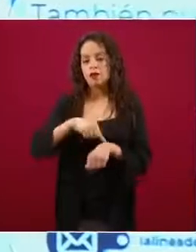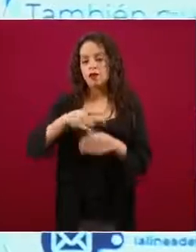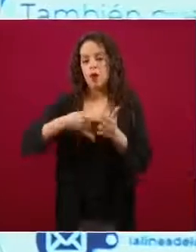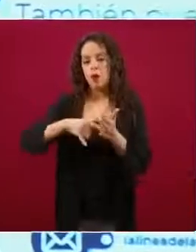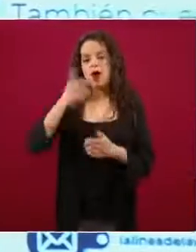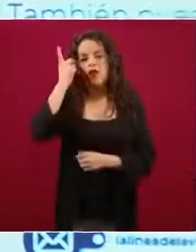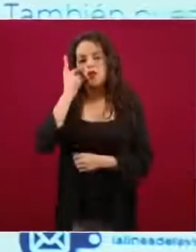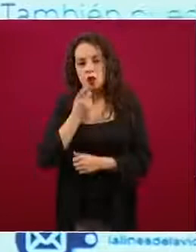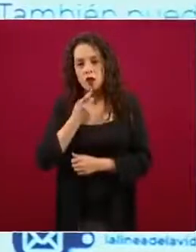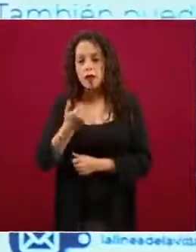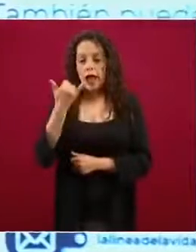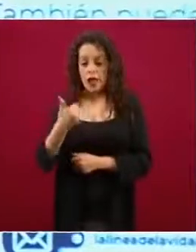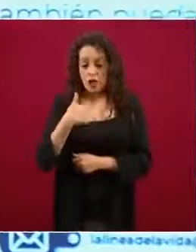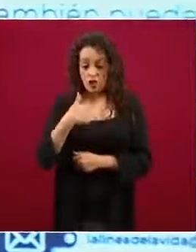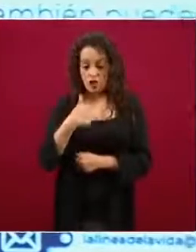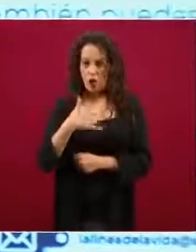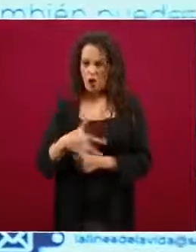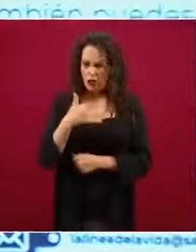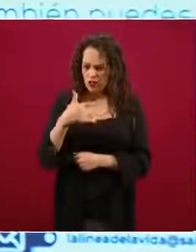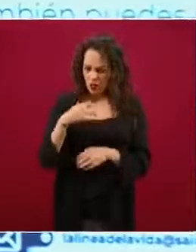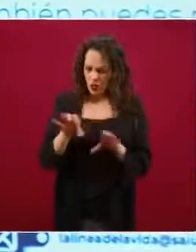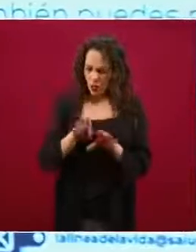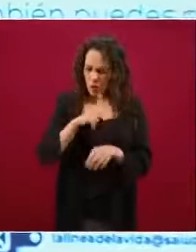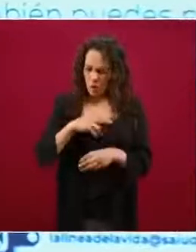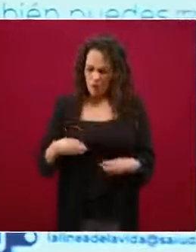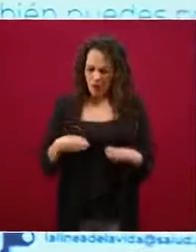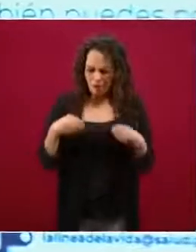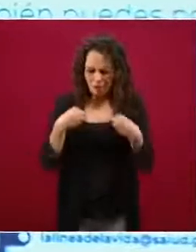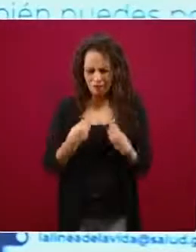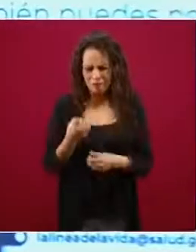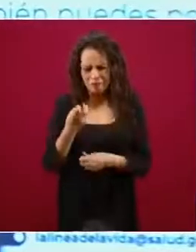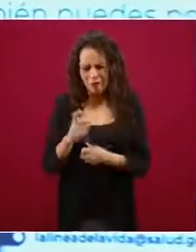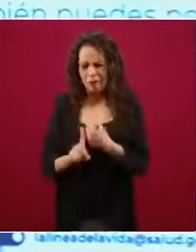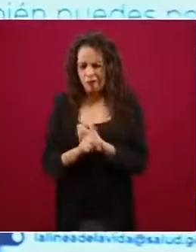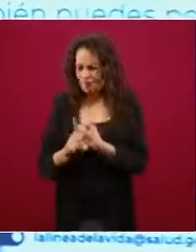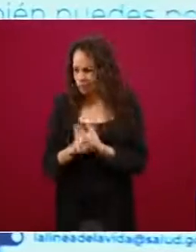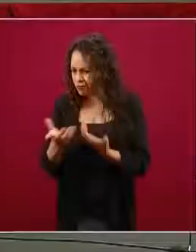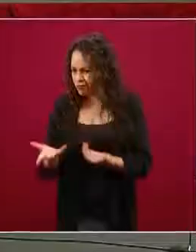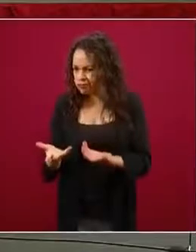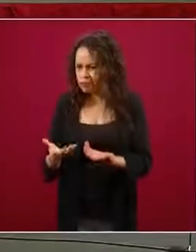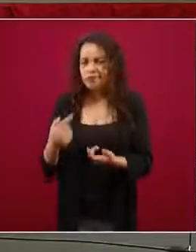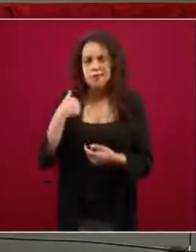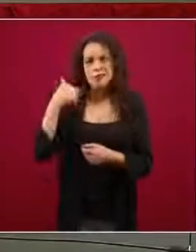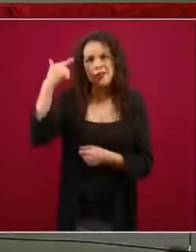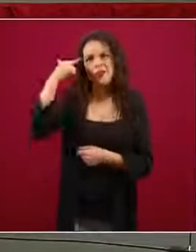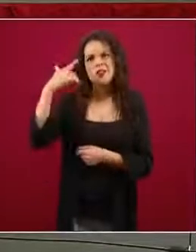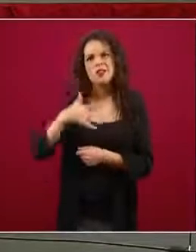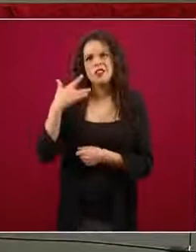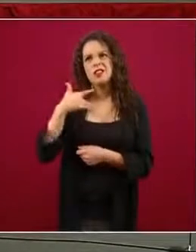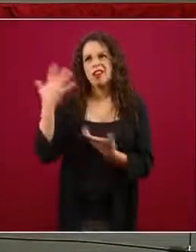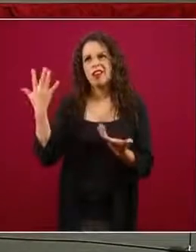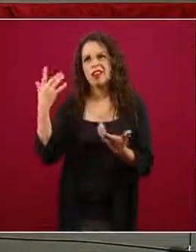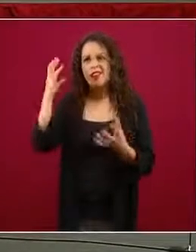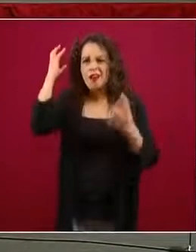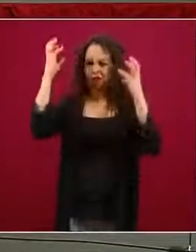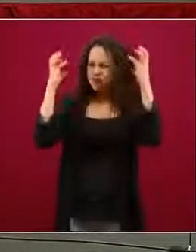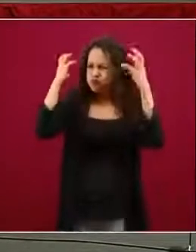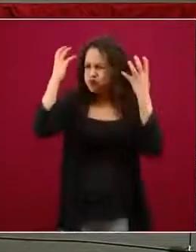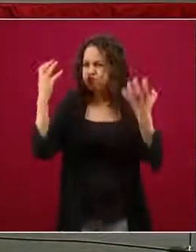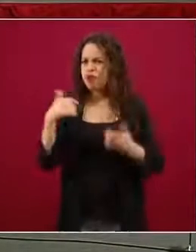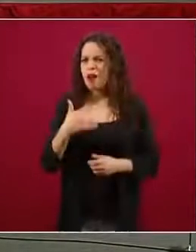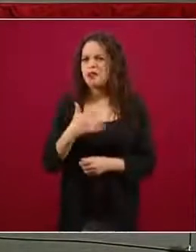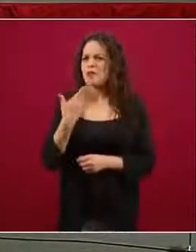que estoy viviendo. Si esto es algo que me está causando conflicto, si es algo que me está causando molestia,